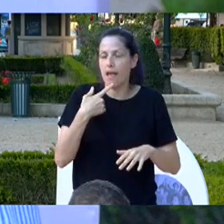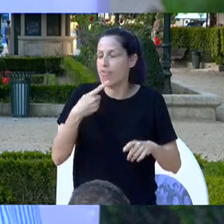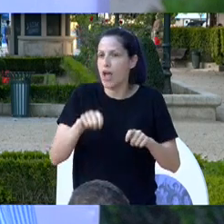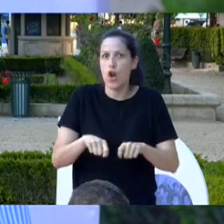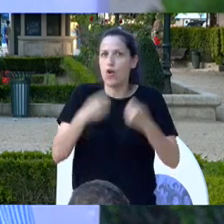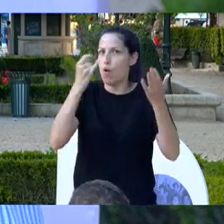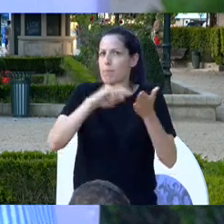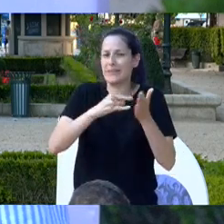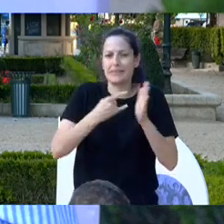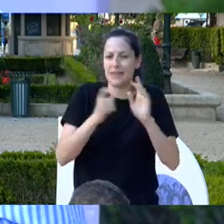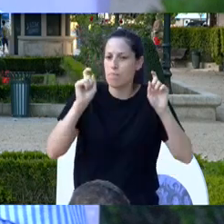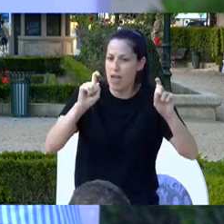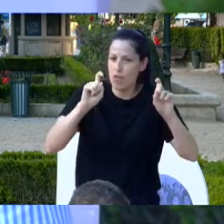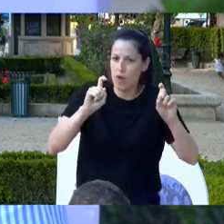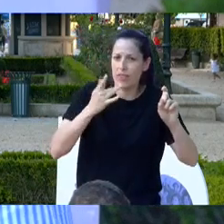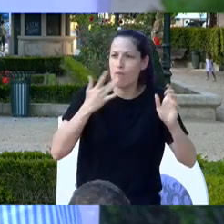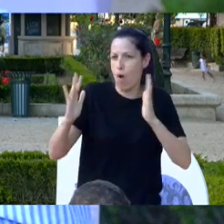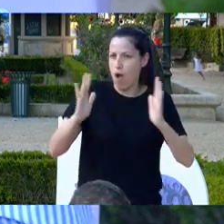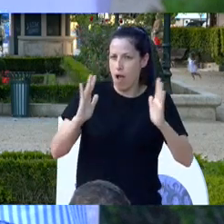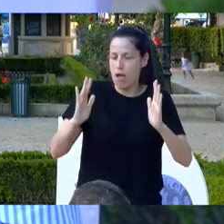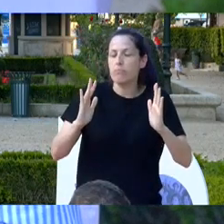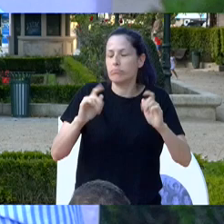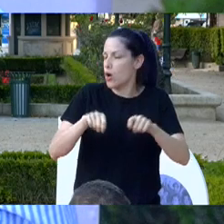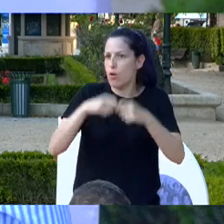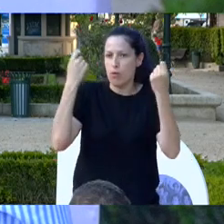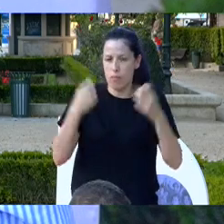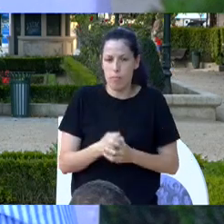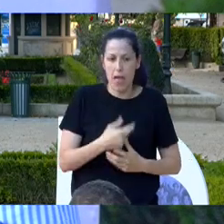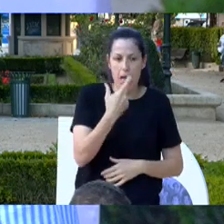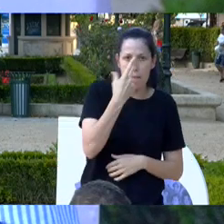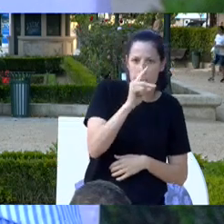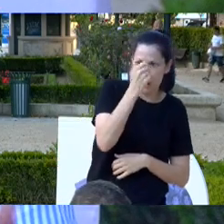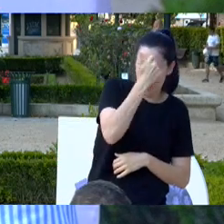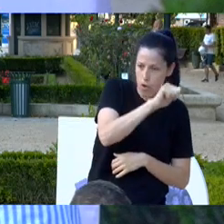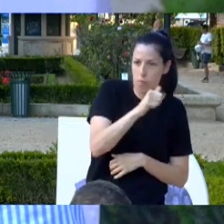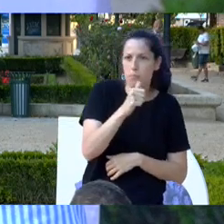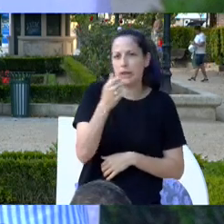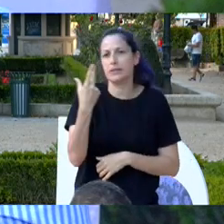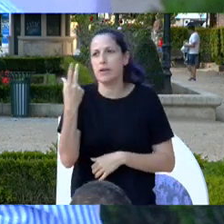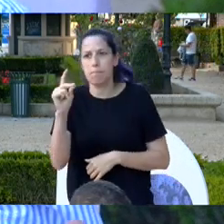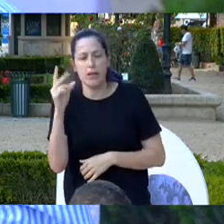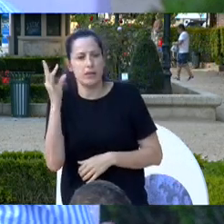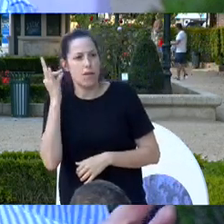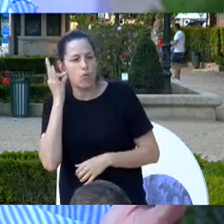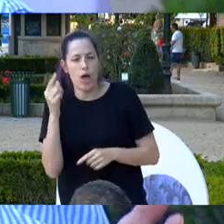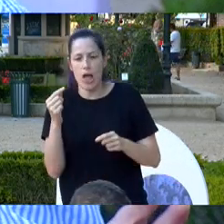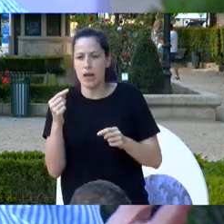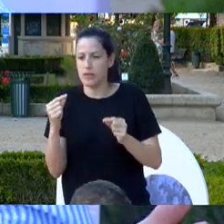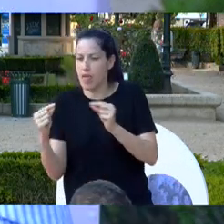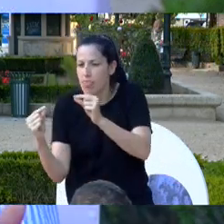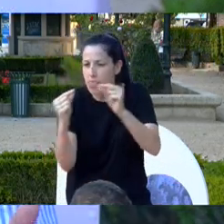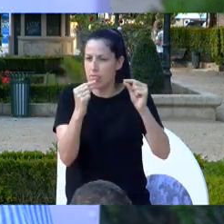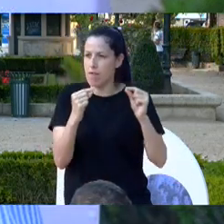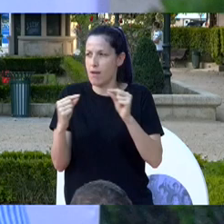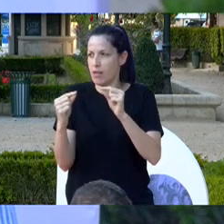sistema educativo. Ali se xuntaban 20 homes e 20 mulleres que debatían sobre como